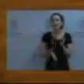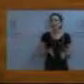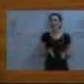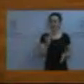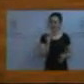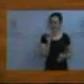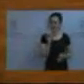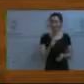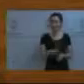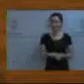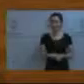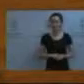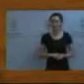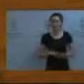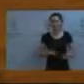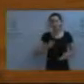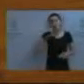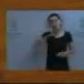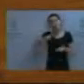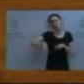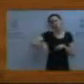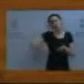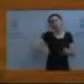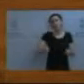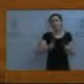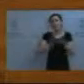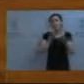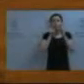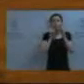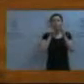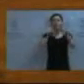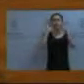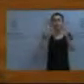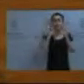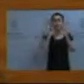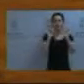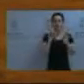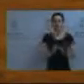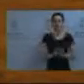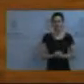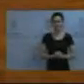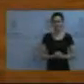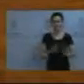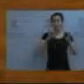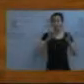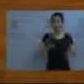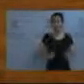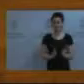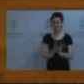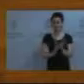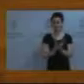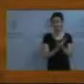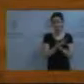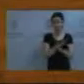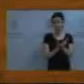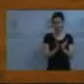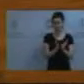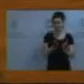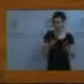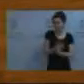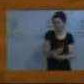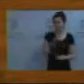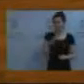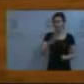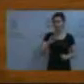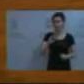terapéutica. Otra cosa de la indicación terapéutica, bueno, hasta la cicuta tiene indicación terapéutica, fíjese